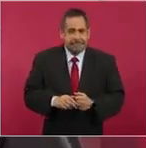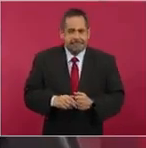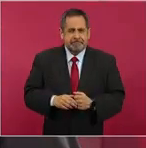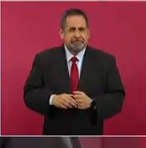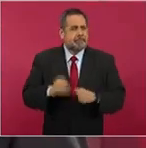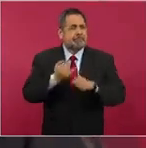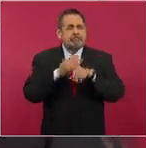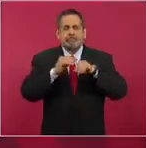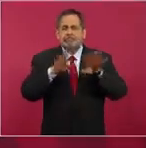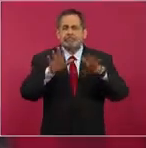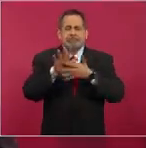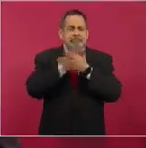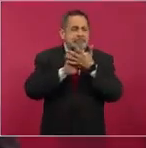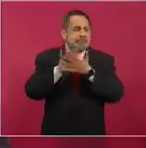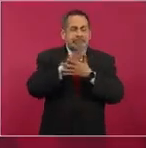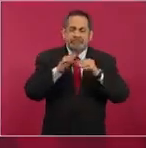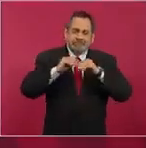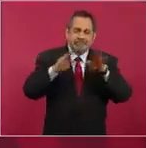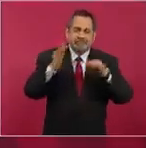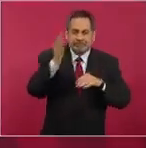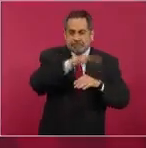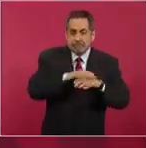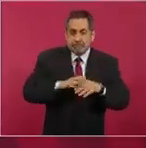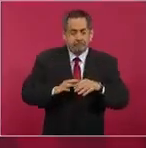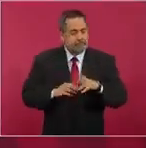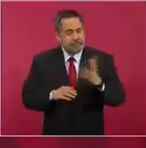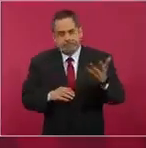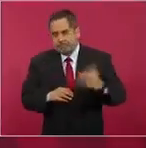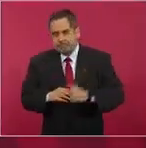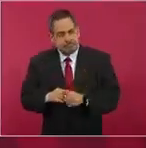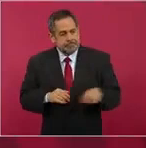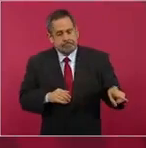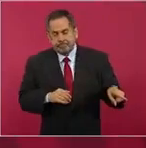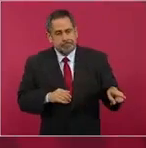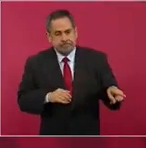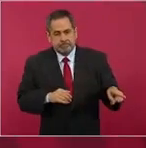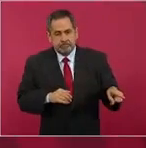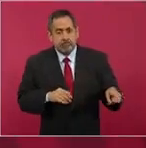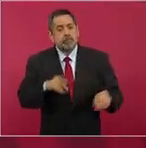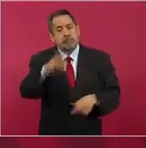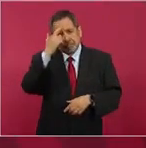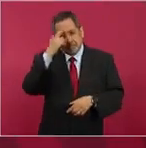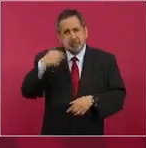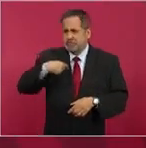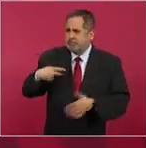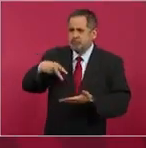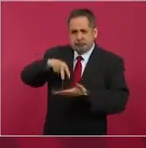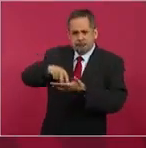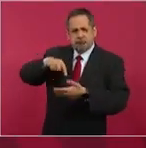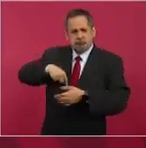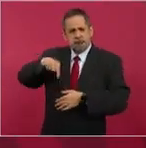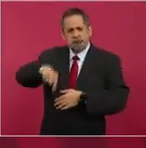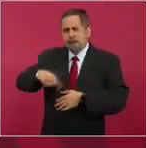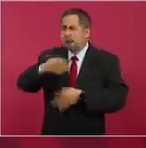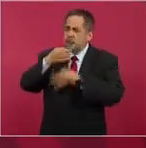desinformaron, se atrevieron, porque fijamos una postura que aquí dimos a conocer,